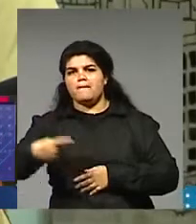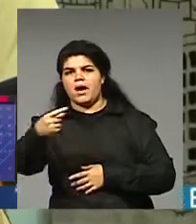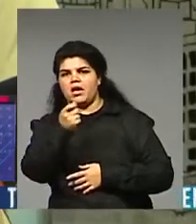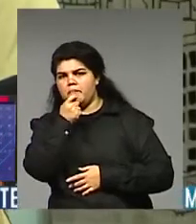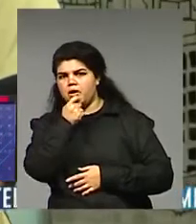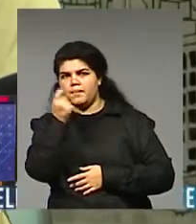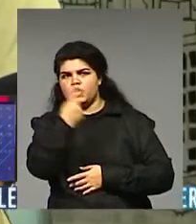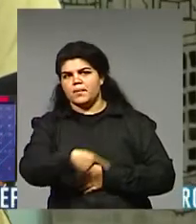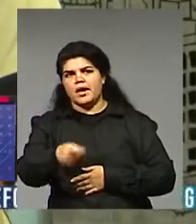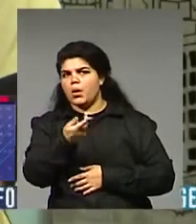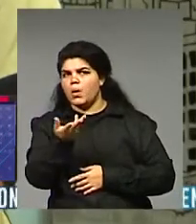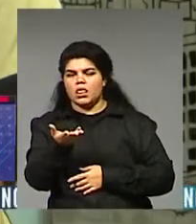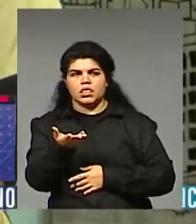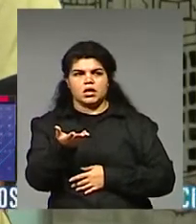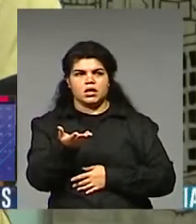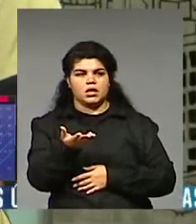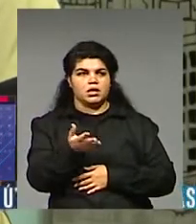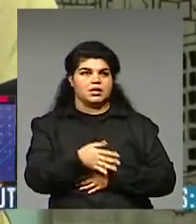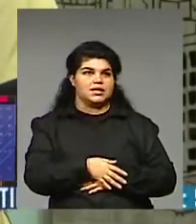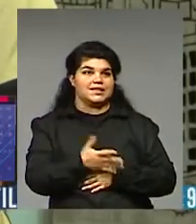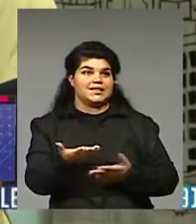ejemplo? Y son